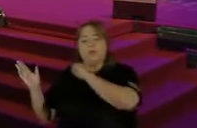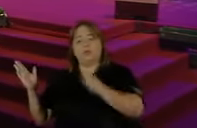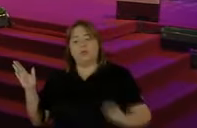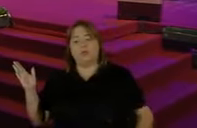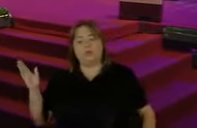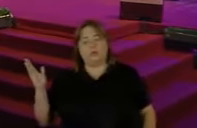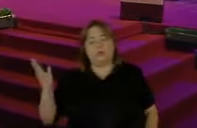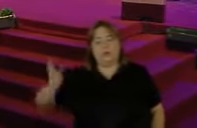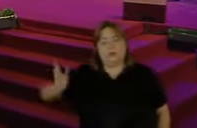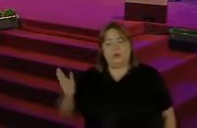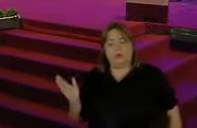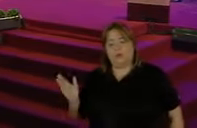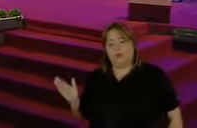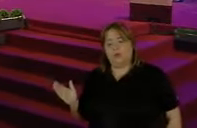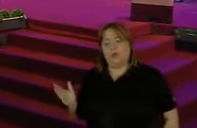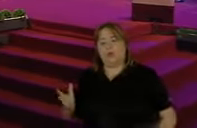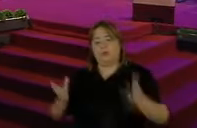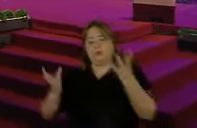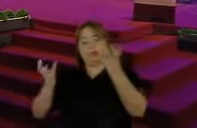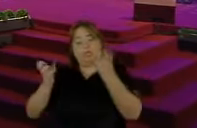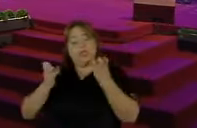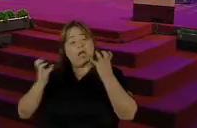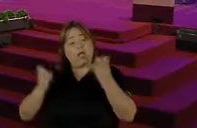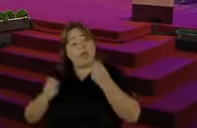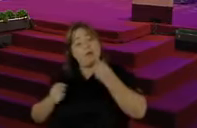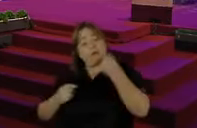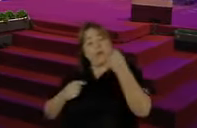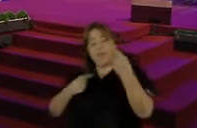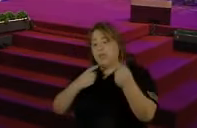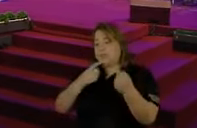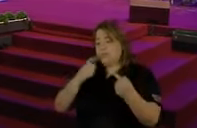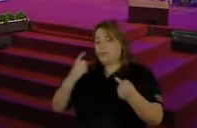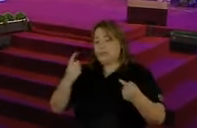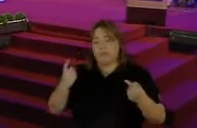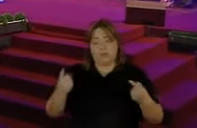Señor, quiero decirte